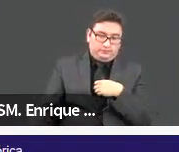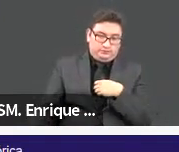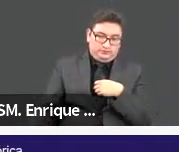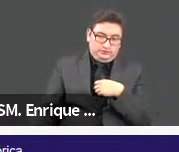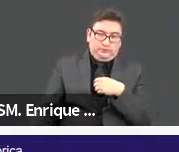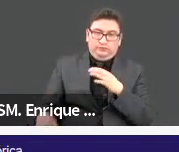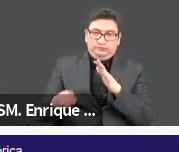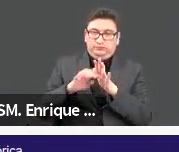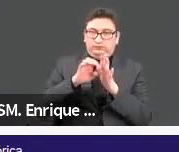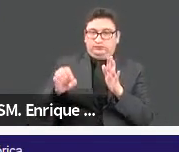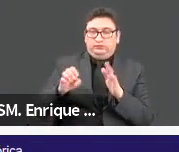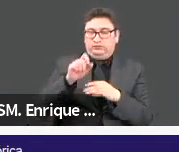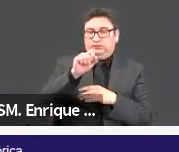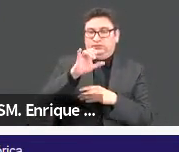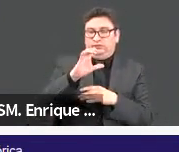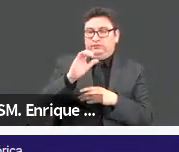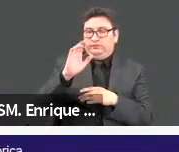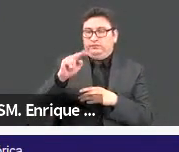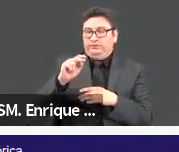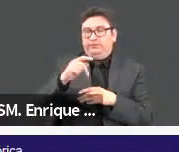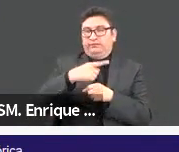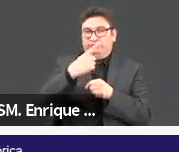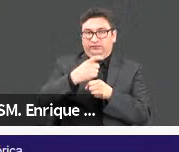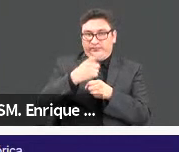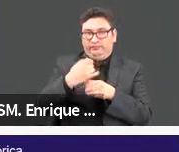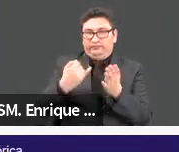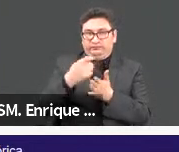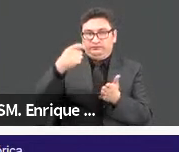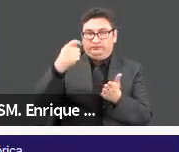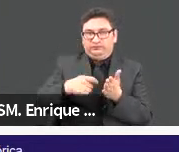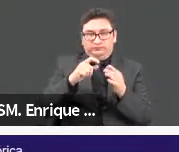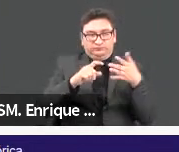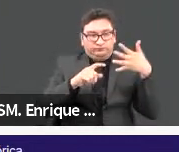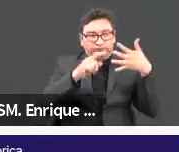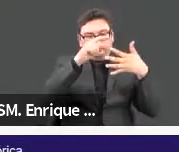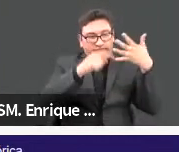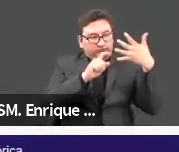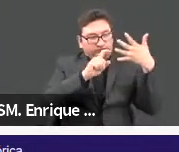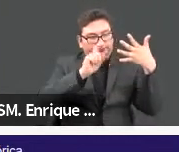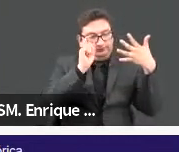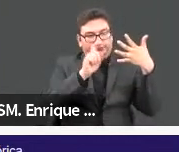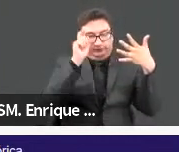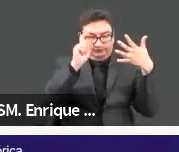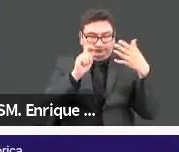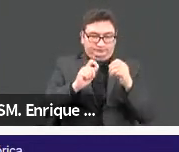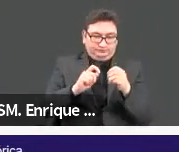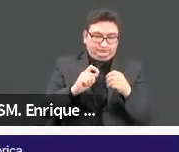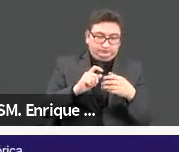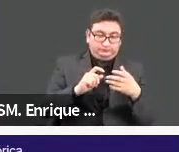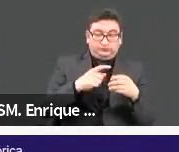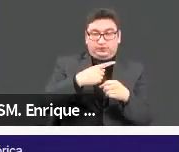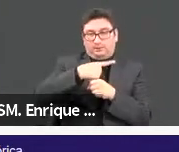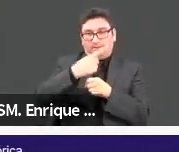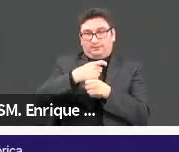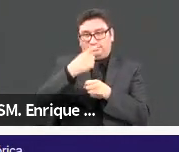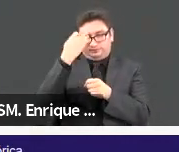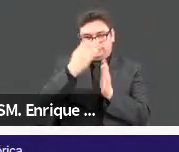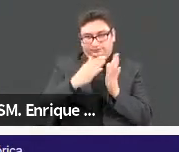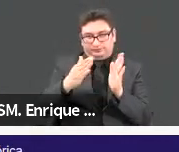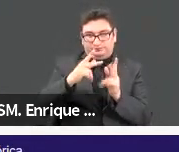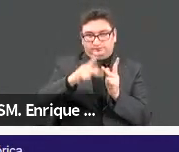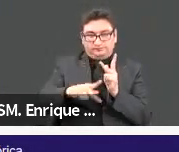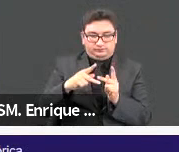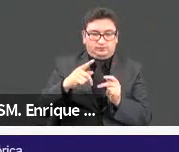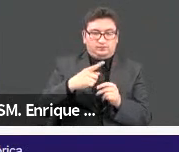por ejemplo, en la sección primera de jurisprudencia, podemos ver aquí, primera parte del